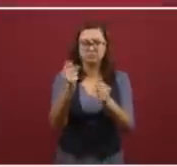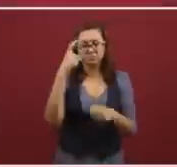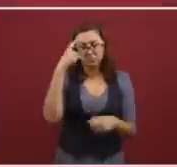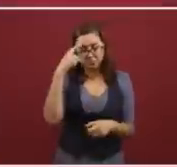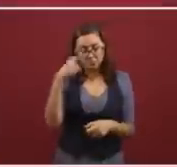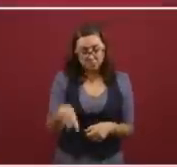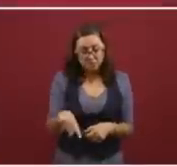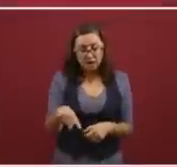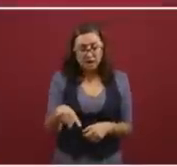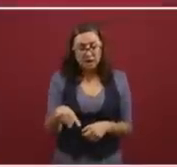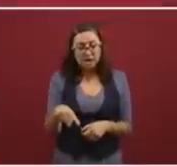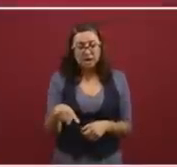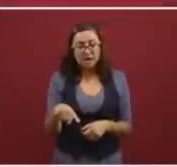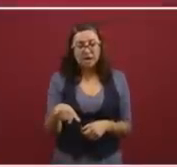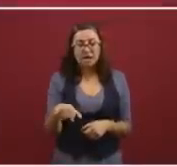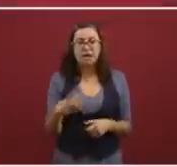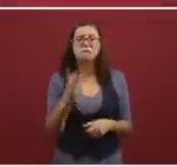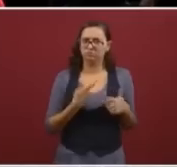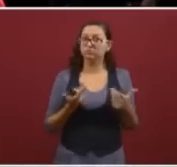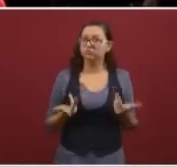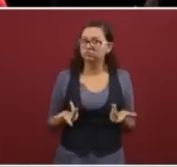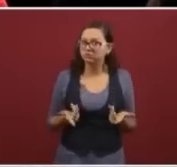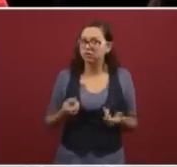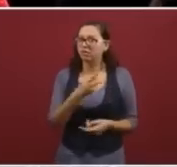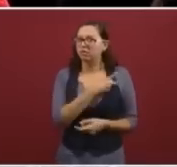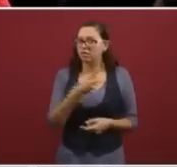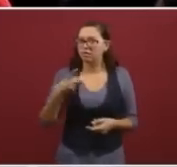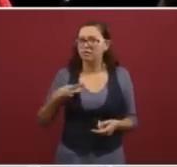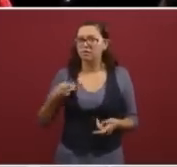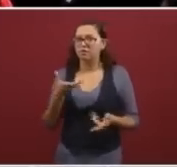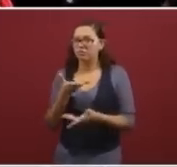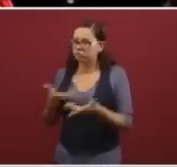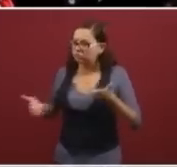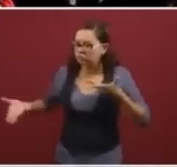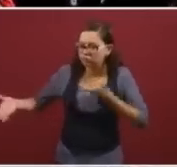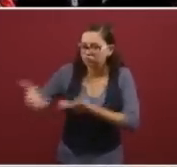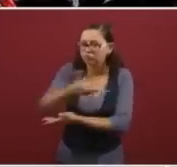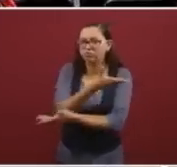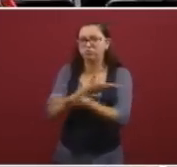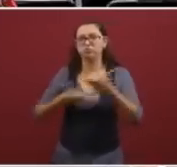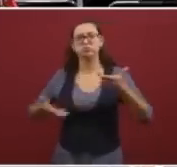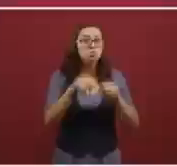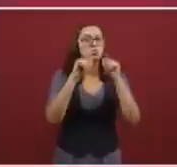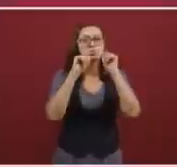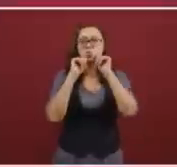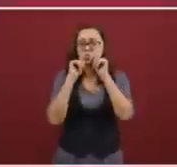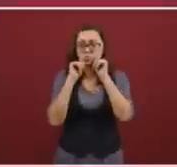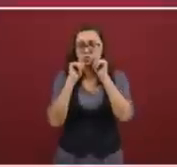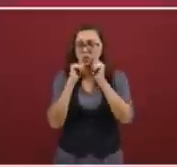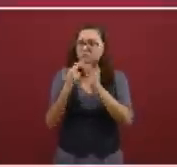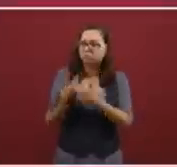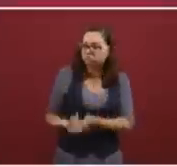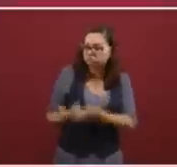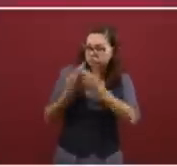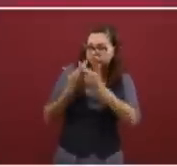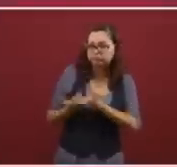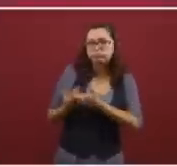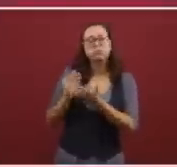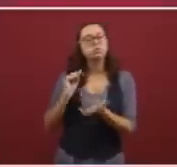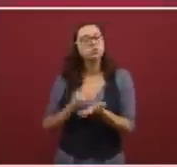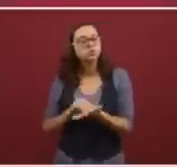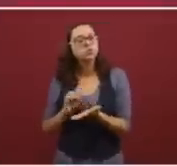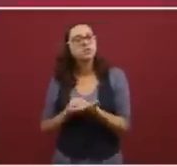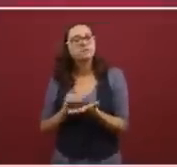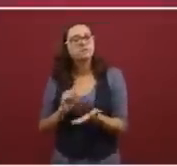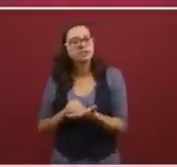convierta el petróleo en palanca del desarrollo nacional añadió que actualmente hay